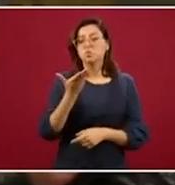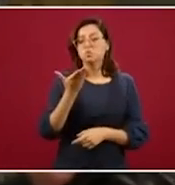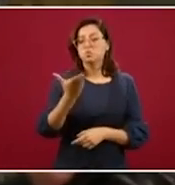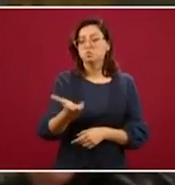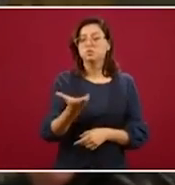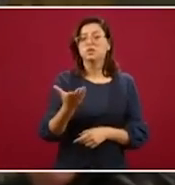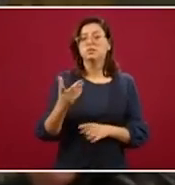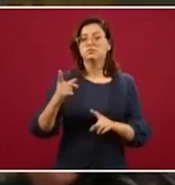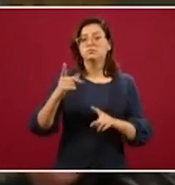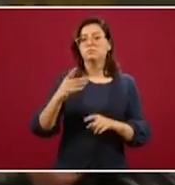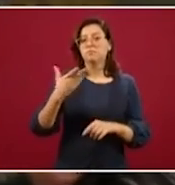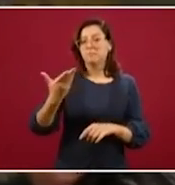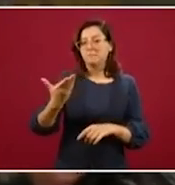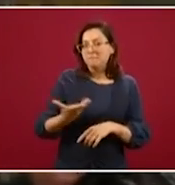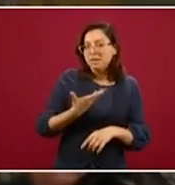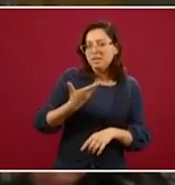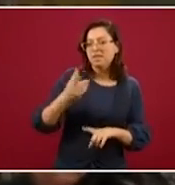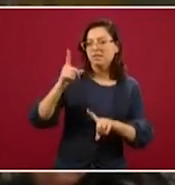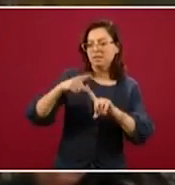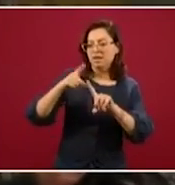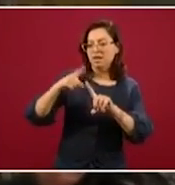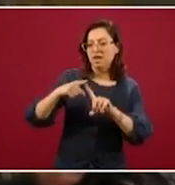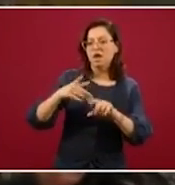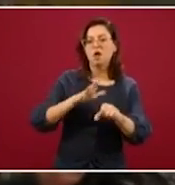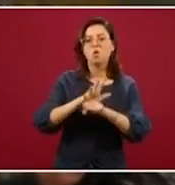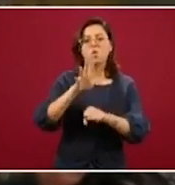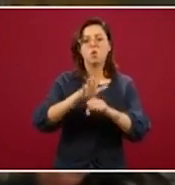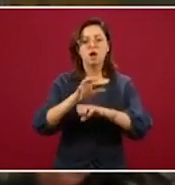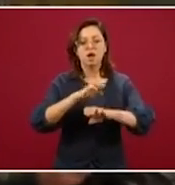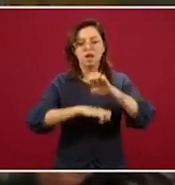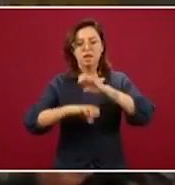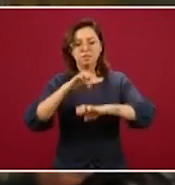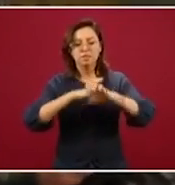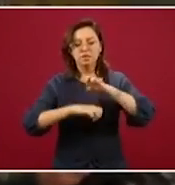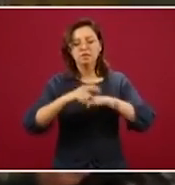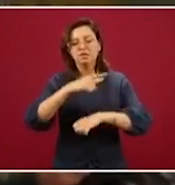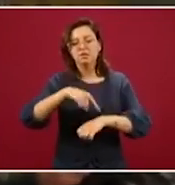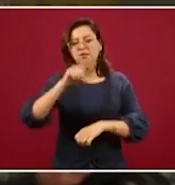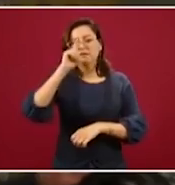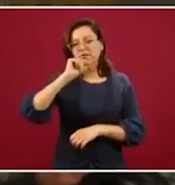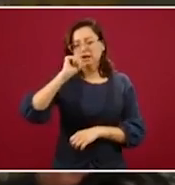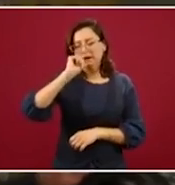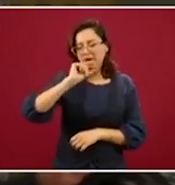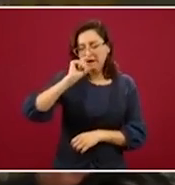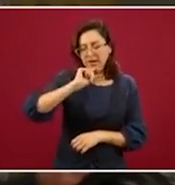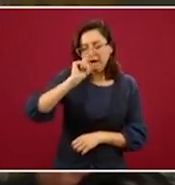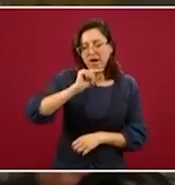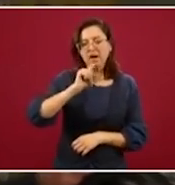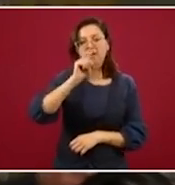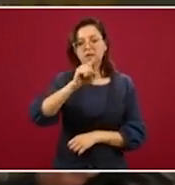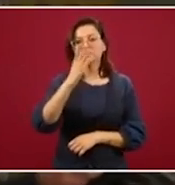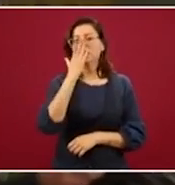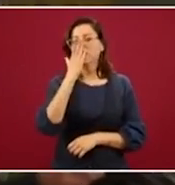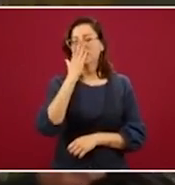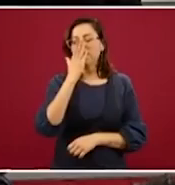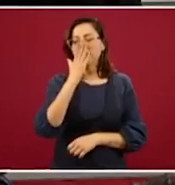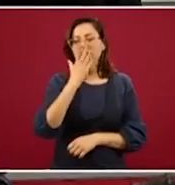los nombres de las empresas que han fallado con la Cuatro Carriles. Usted sabe que es uno de los grandes temas que están pendientes en nuestro